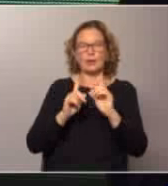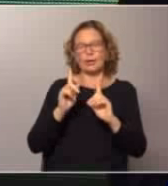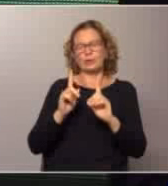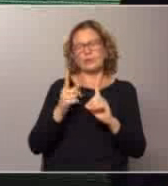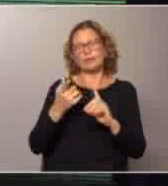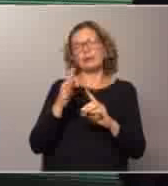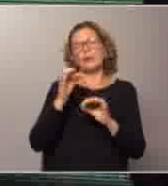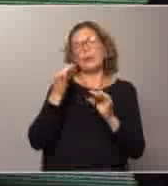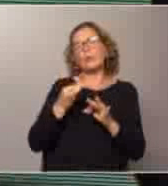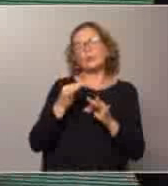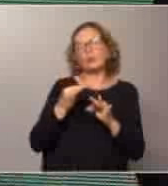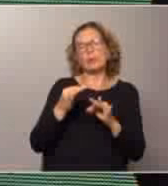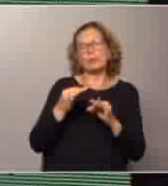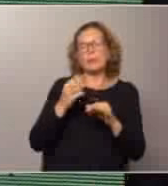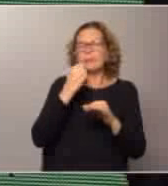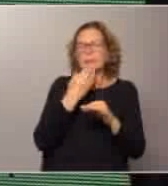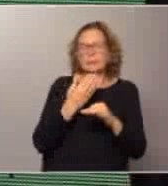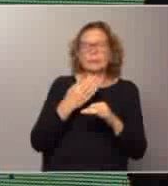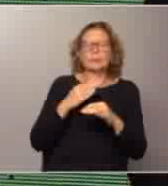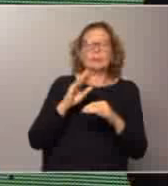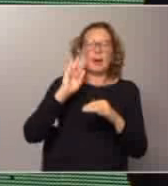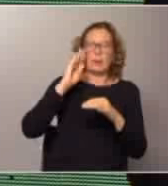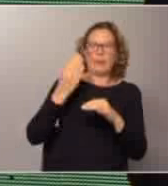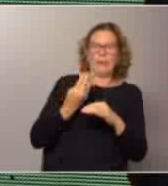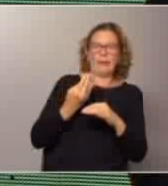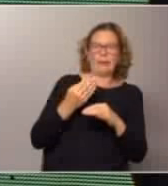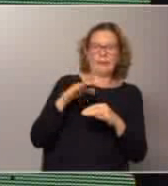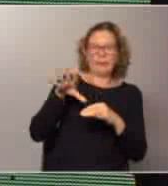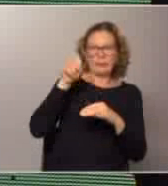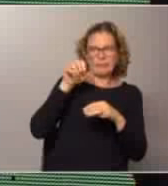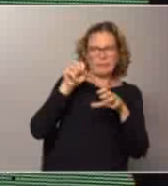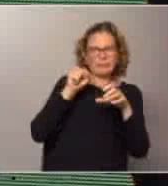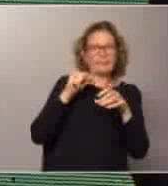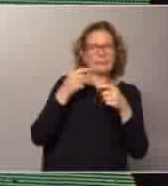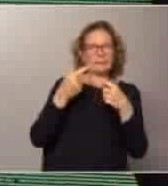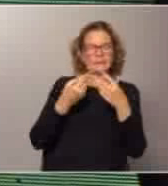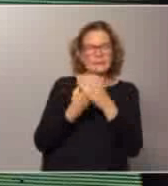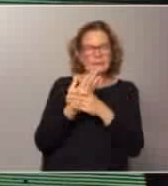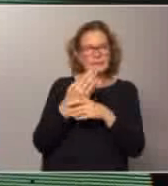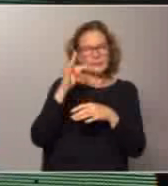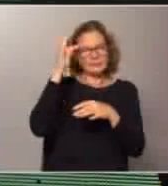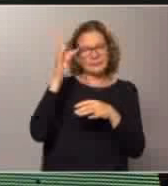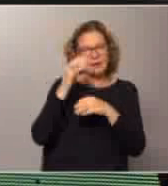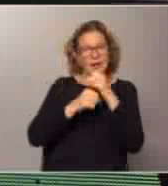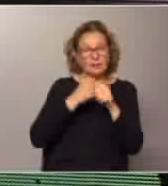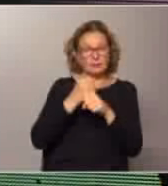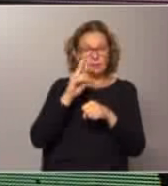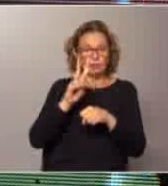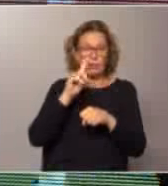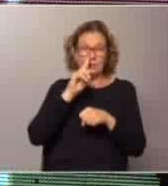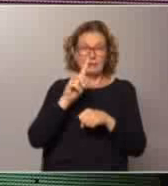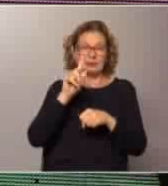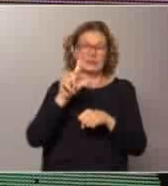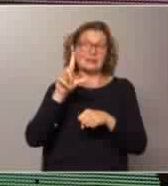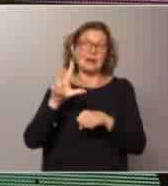lo que pasa que justamente los modelos se van mejorando con el tiempo a medida que vamos hablando nuevas herramientas por ejemplo hacia el 2013 no no hace